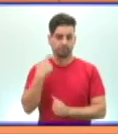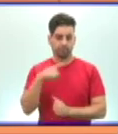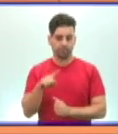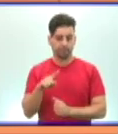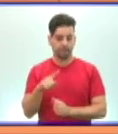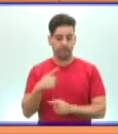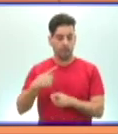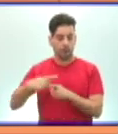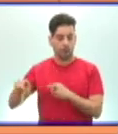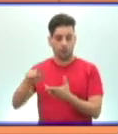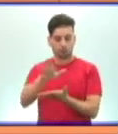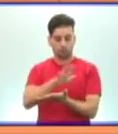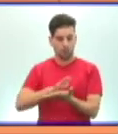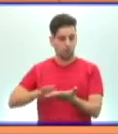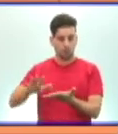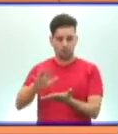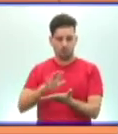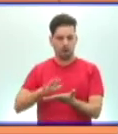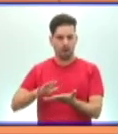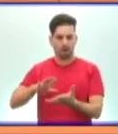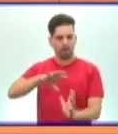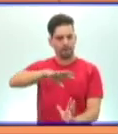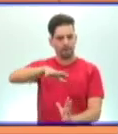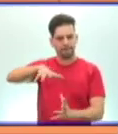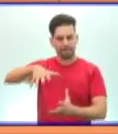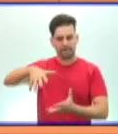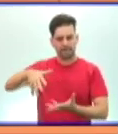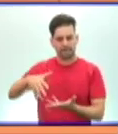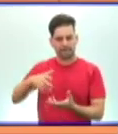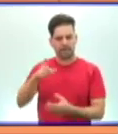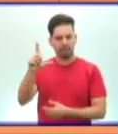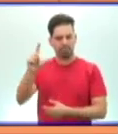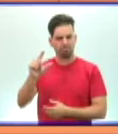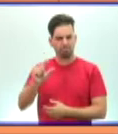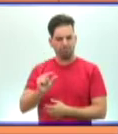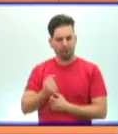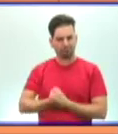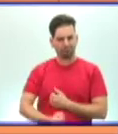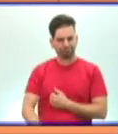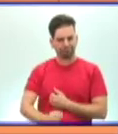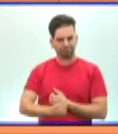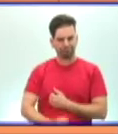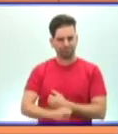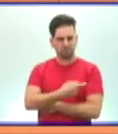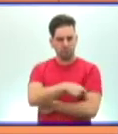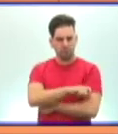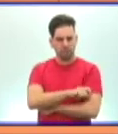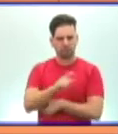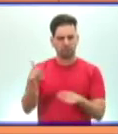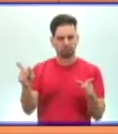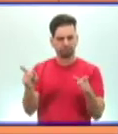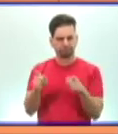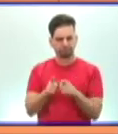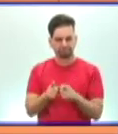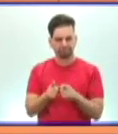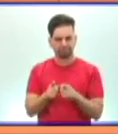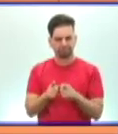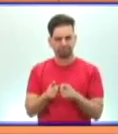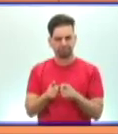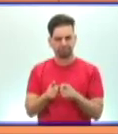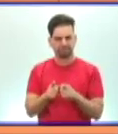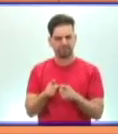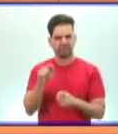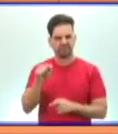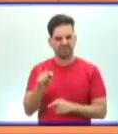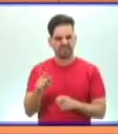del planeta donde hay pocos nacimientos, la densidad de población es menor y por tanto hay una población